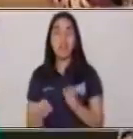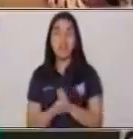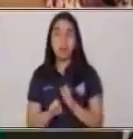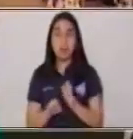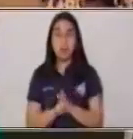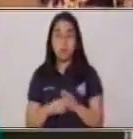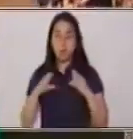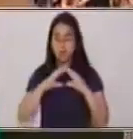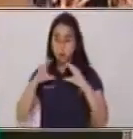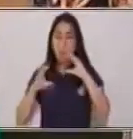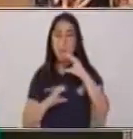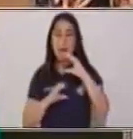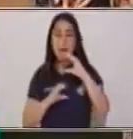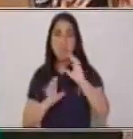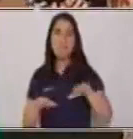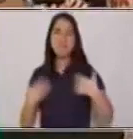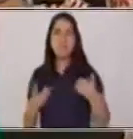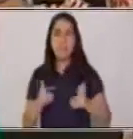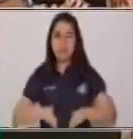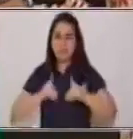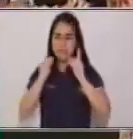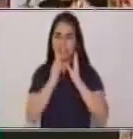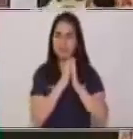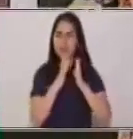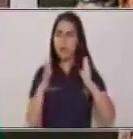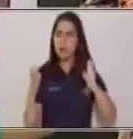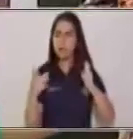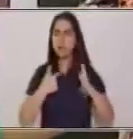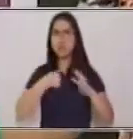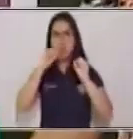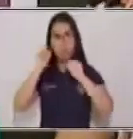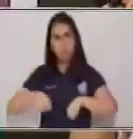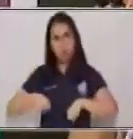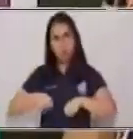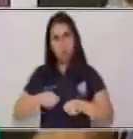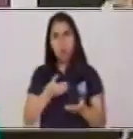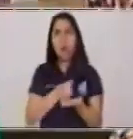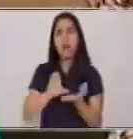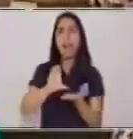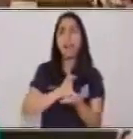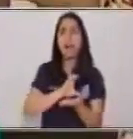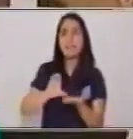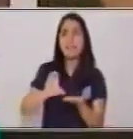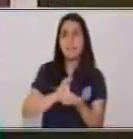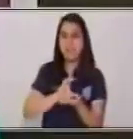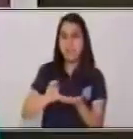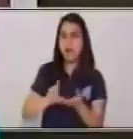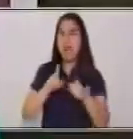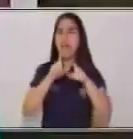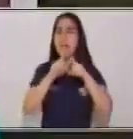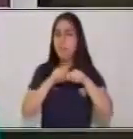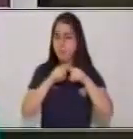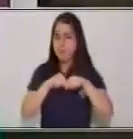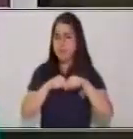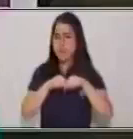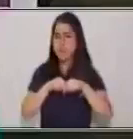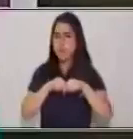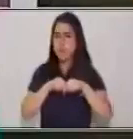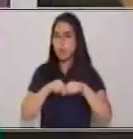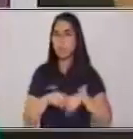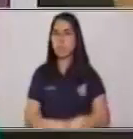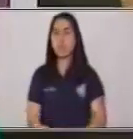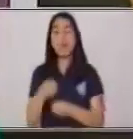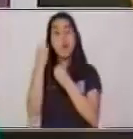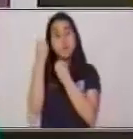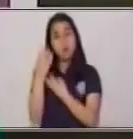de desarrollo los vamos a clasificar de acuerdo a su contenido, a la forma. Y estos van a ser, primero,